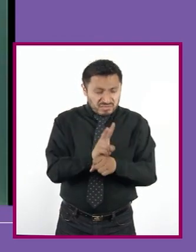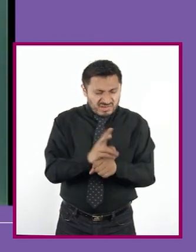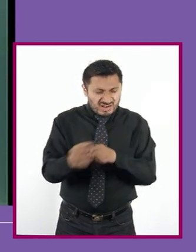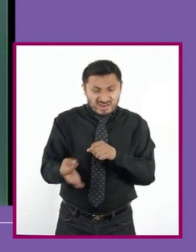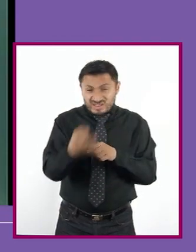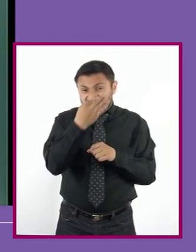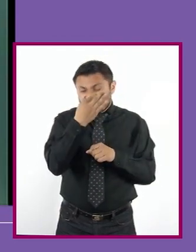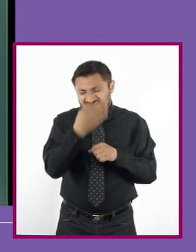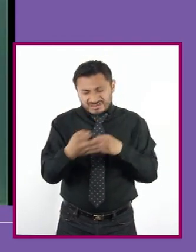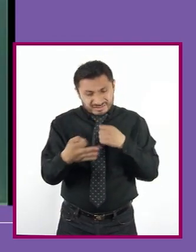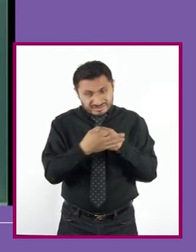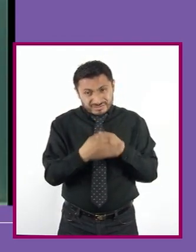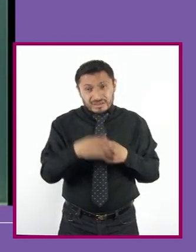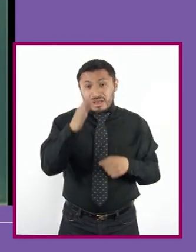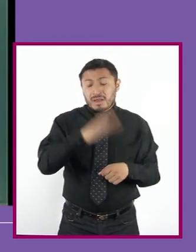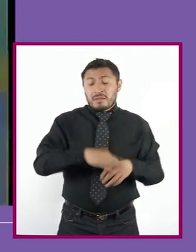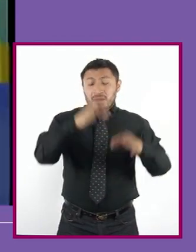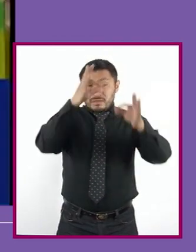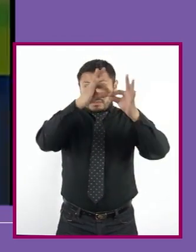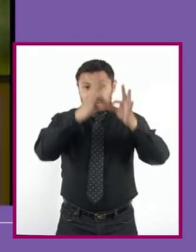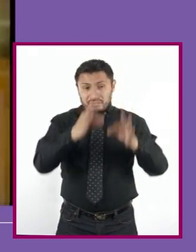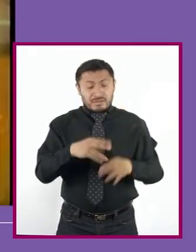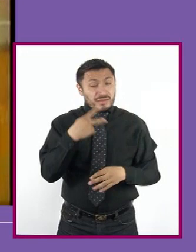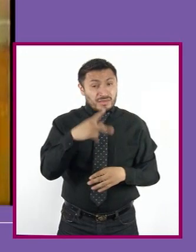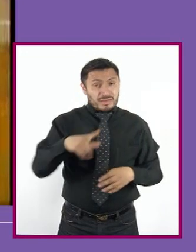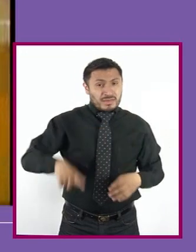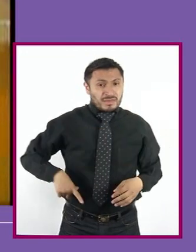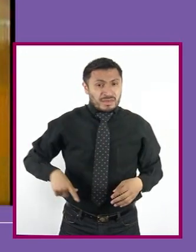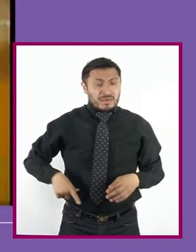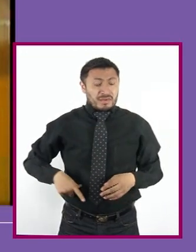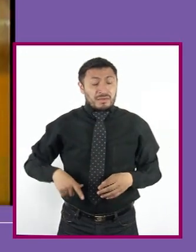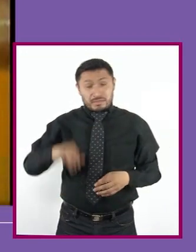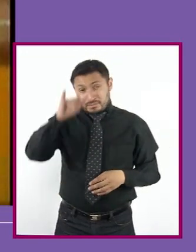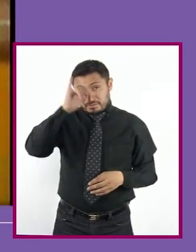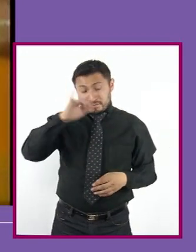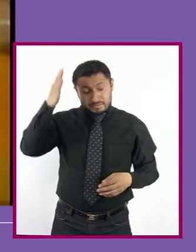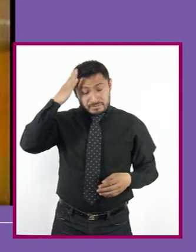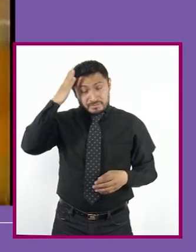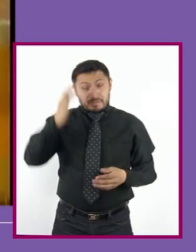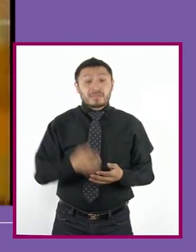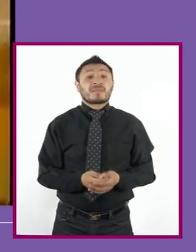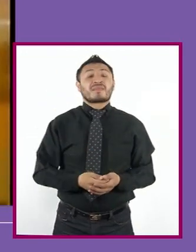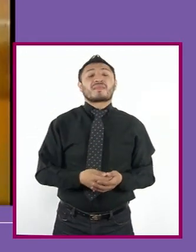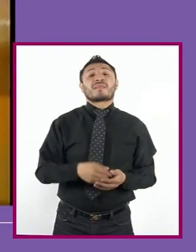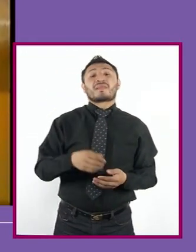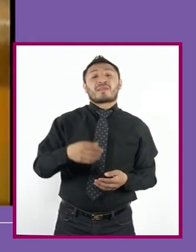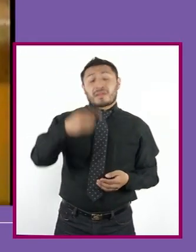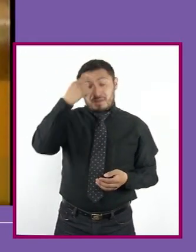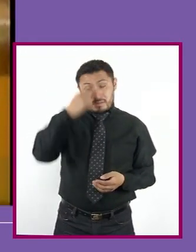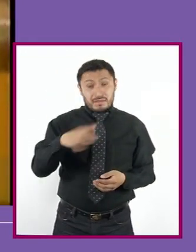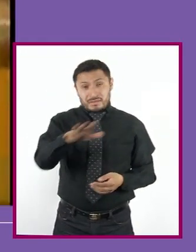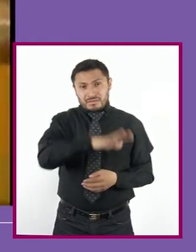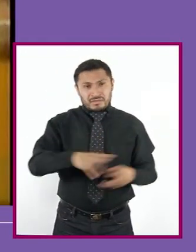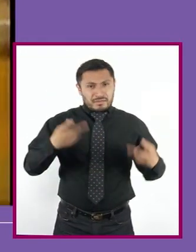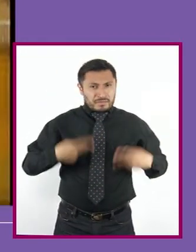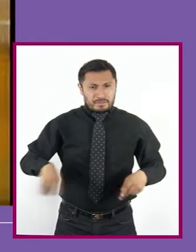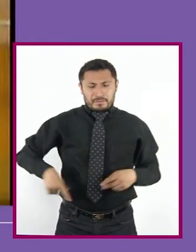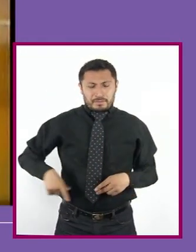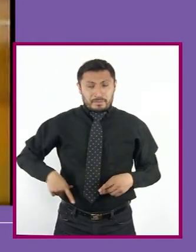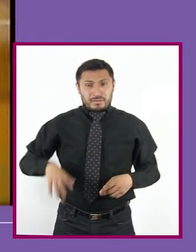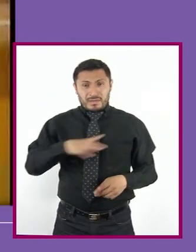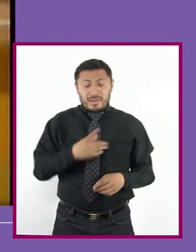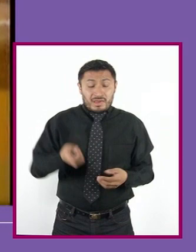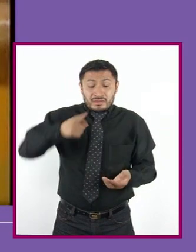cerca y más puntualmente a sus gobernantes. De tal manera que estos gobernantes estén sujetos, digamos, a un